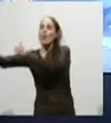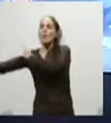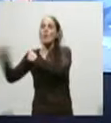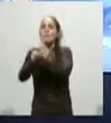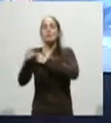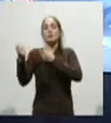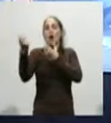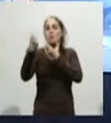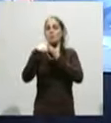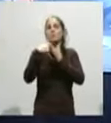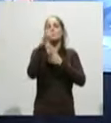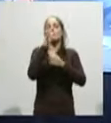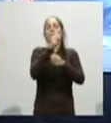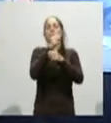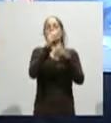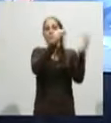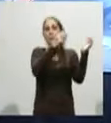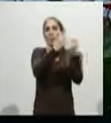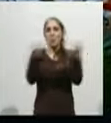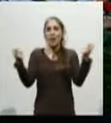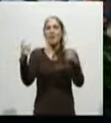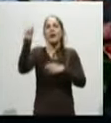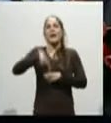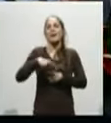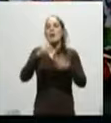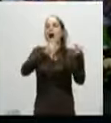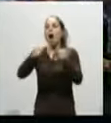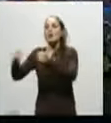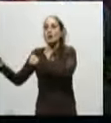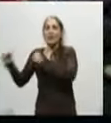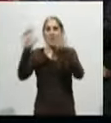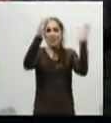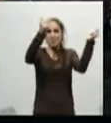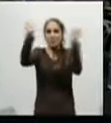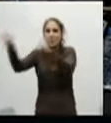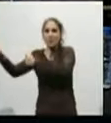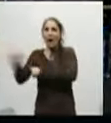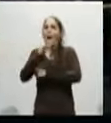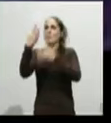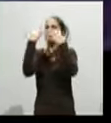un saludo a las autoridades y un saludo a todos ustedes, incluidos los del fondo, que me gustaría oírles.